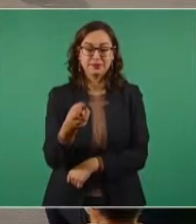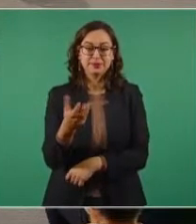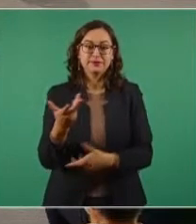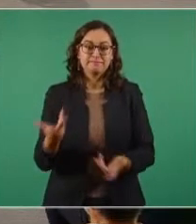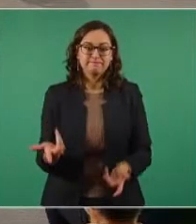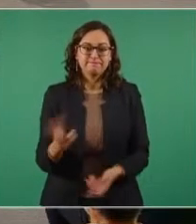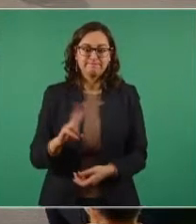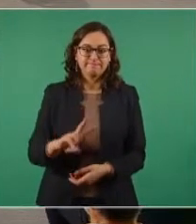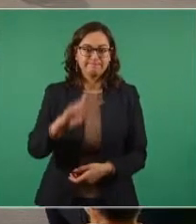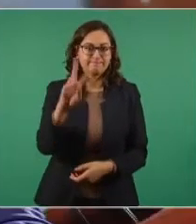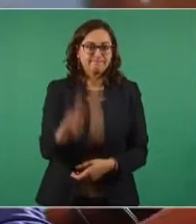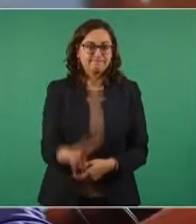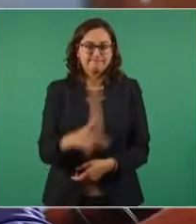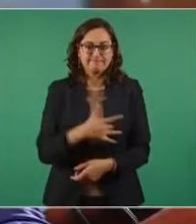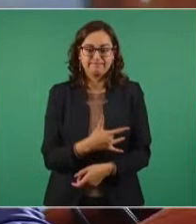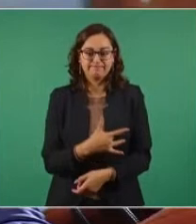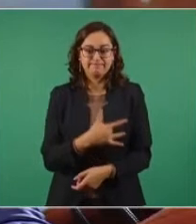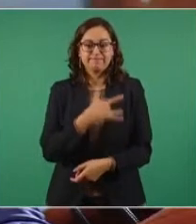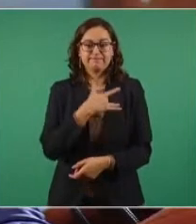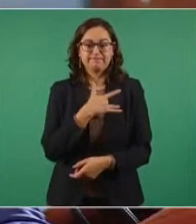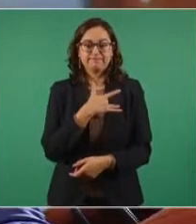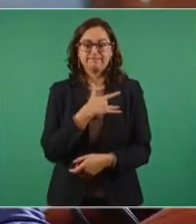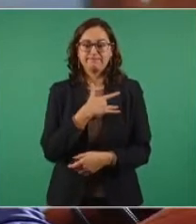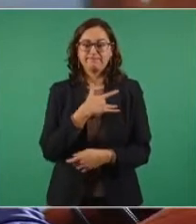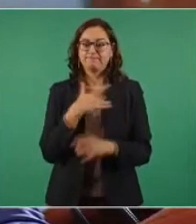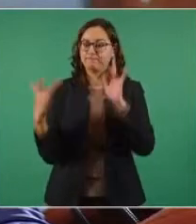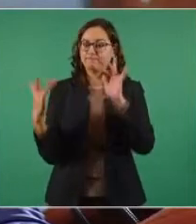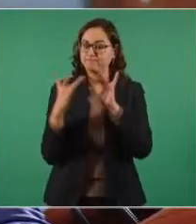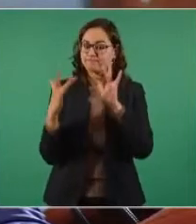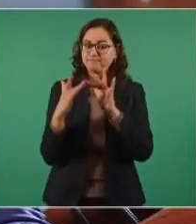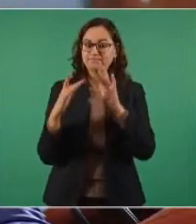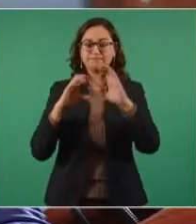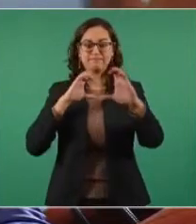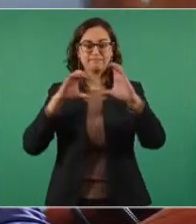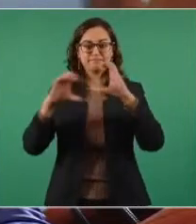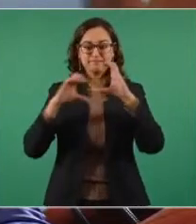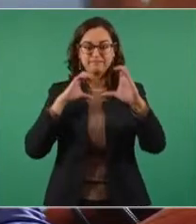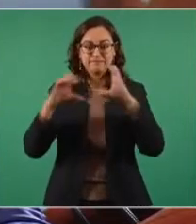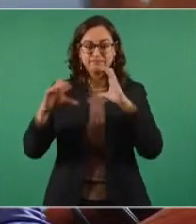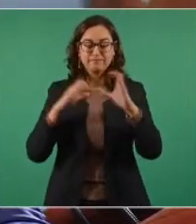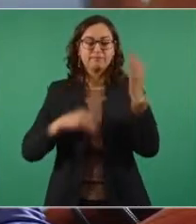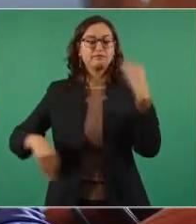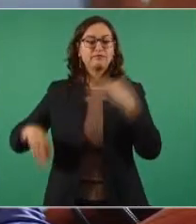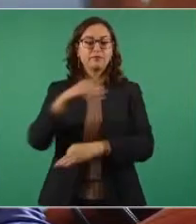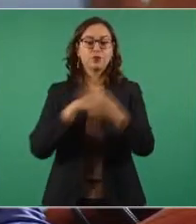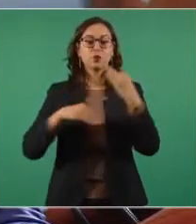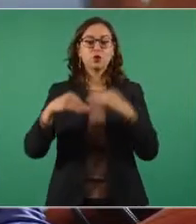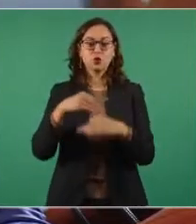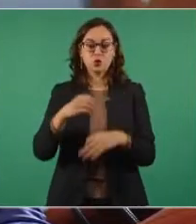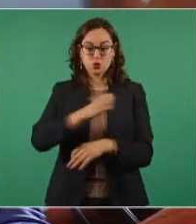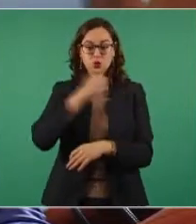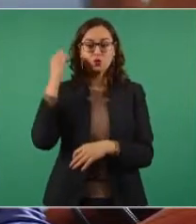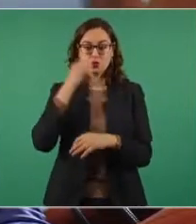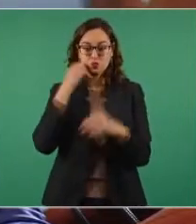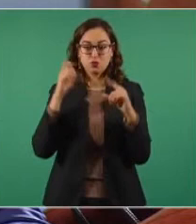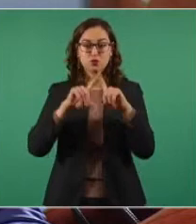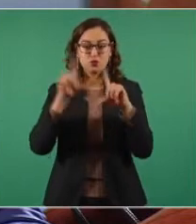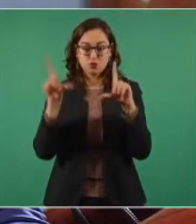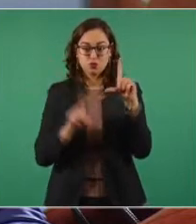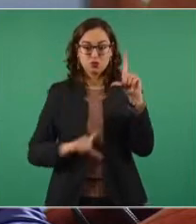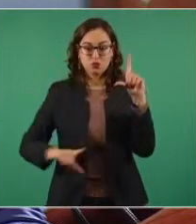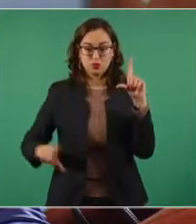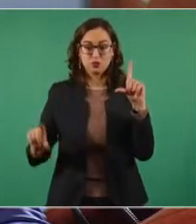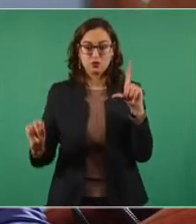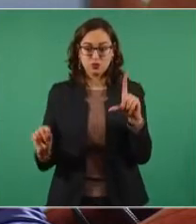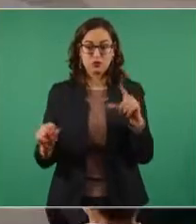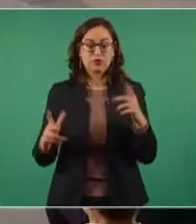mantener esta comunicación en todas las escuelas de méxico que